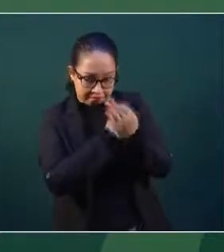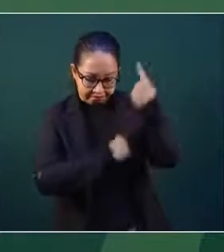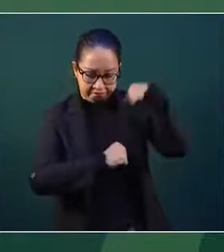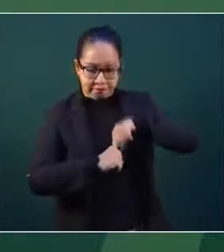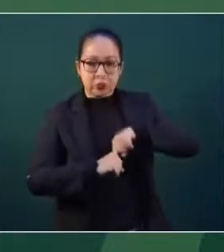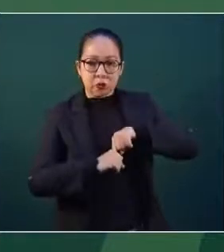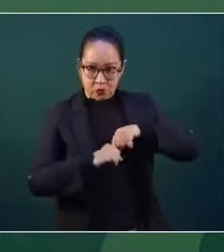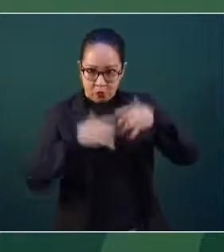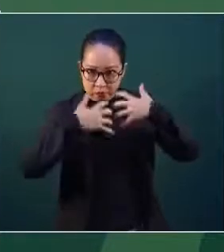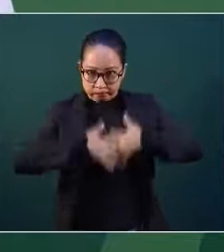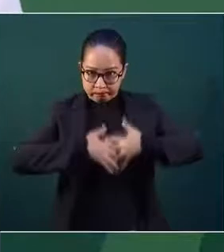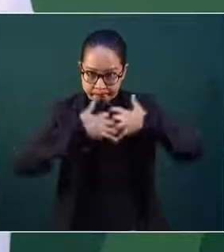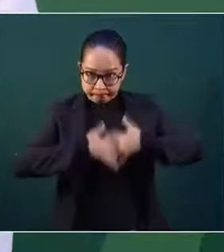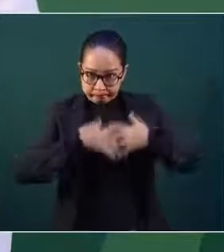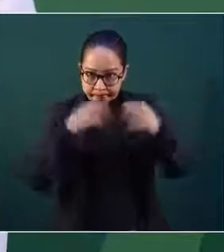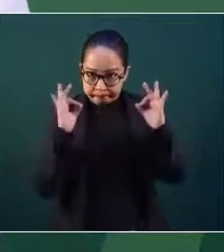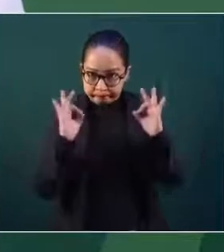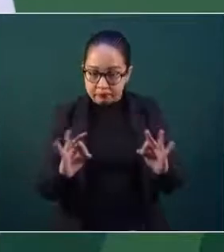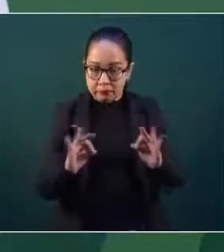Hay